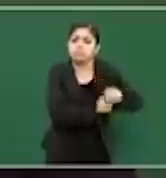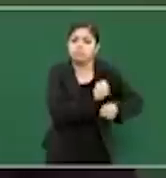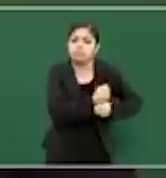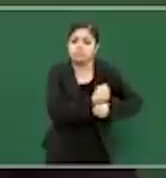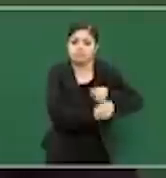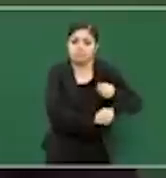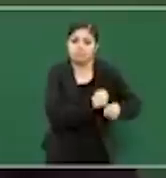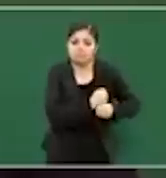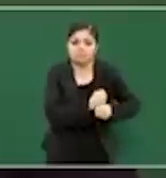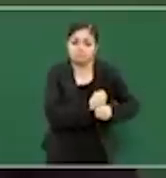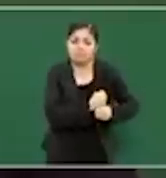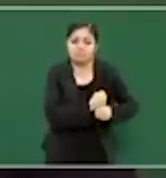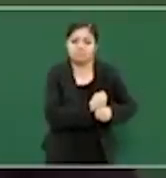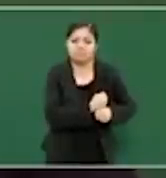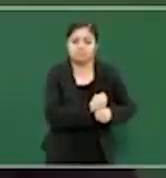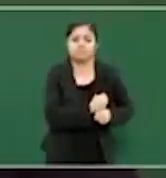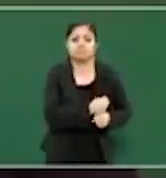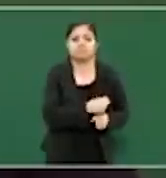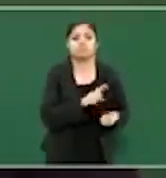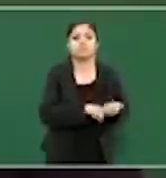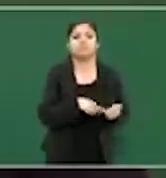Se toleraba,